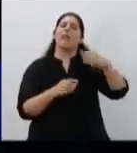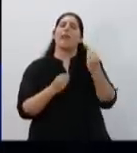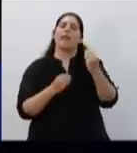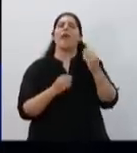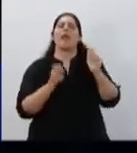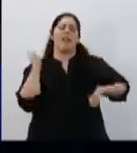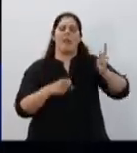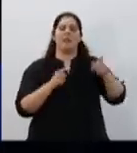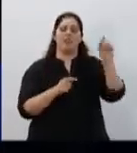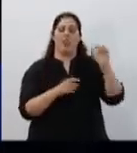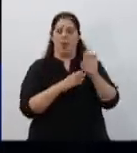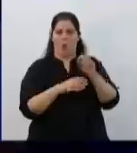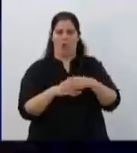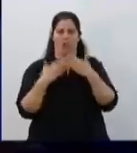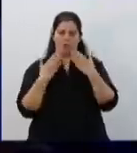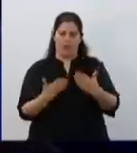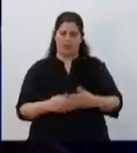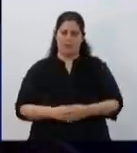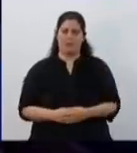represión en Ecuador. Muchas gracias.